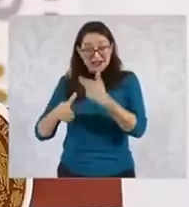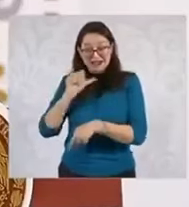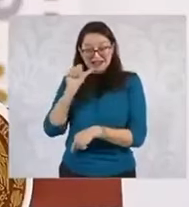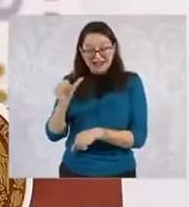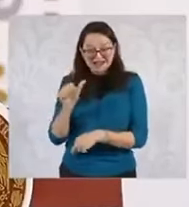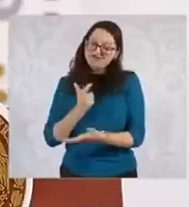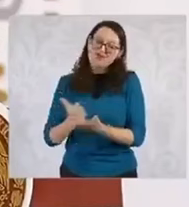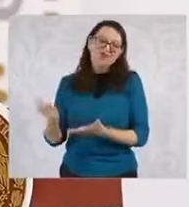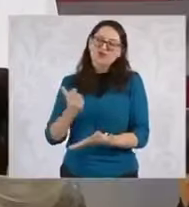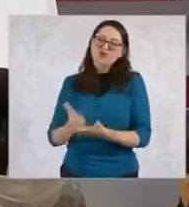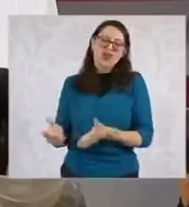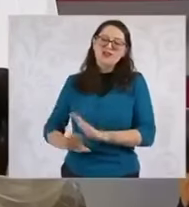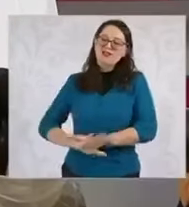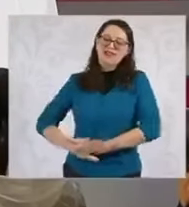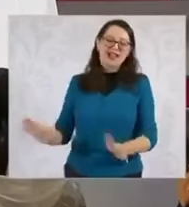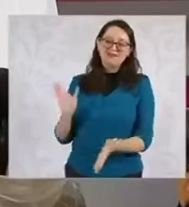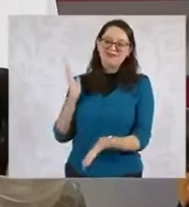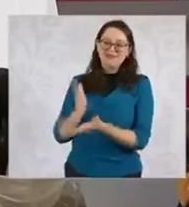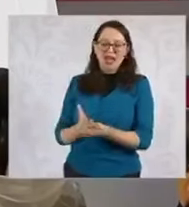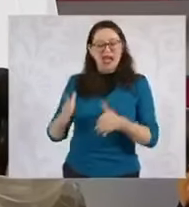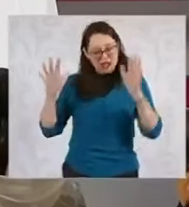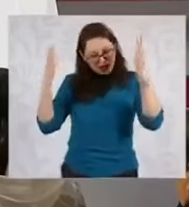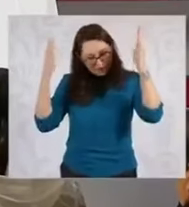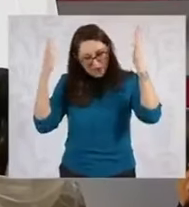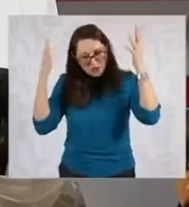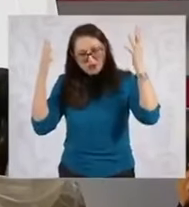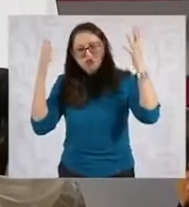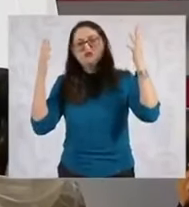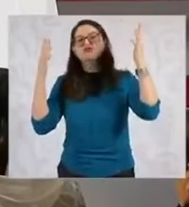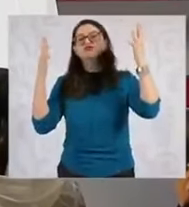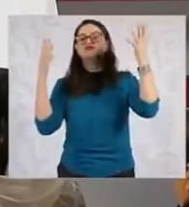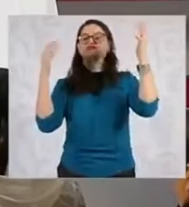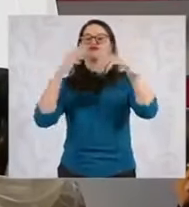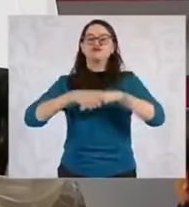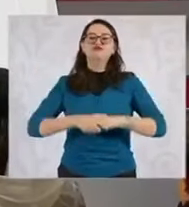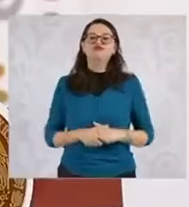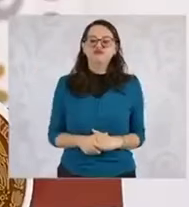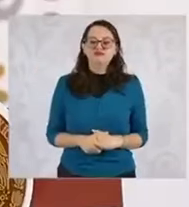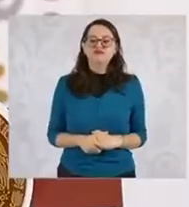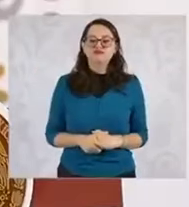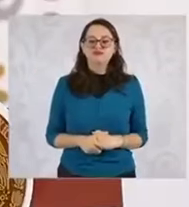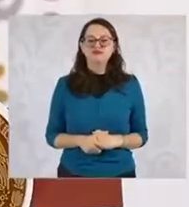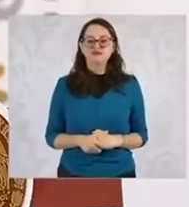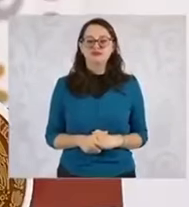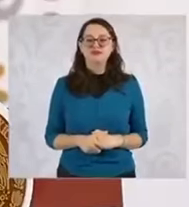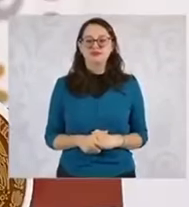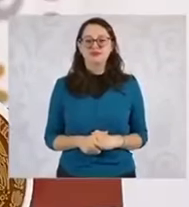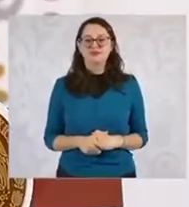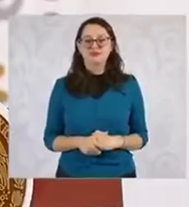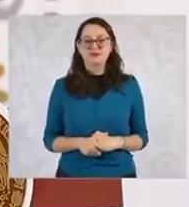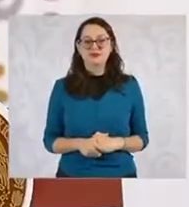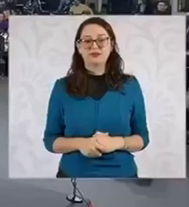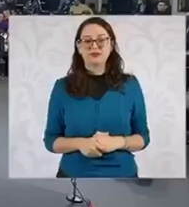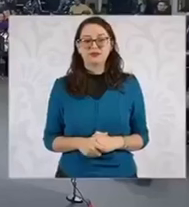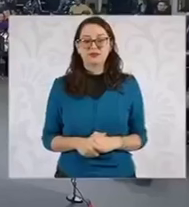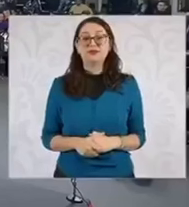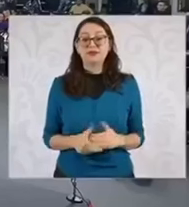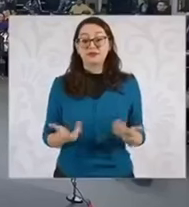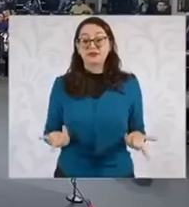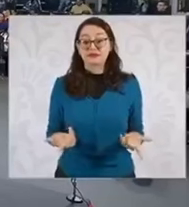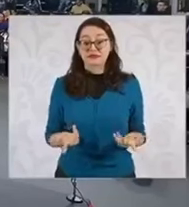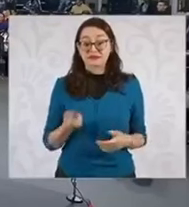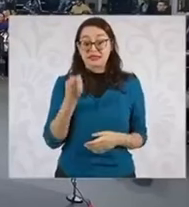descuento de salario. Es lo que iba a preguntar, que si ya otro aplauso para el Consejo de la Judicatura. Es que si ya tiene que precisamente